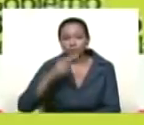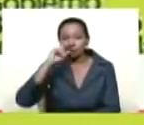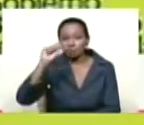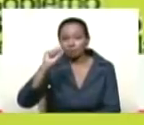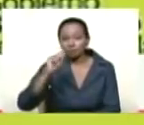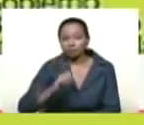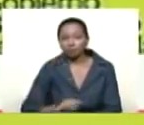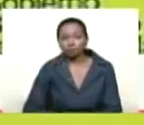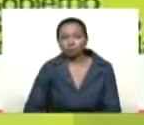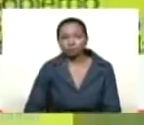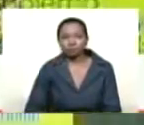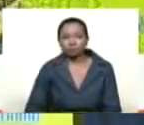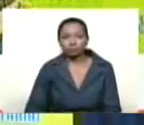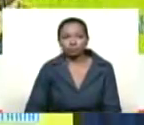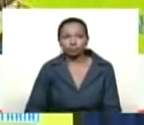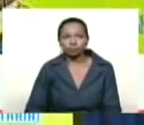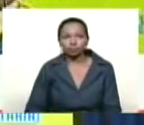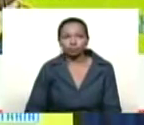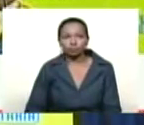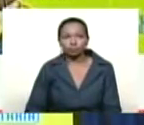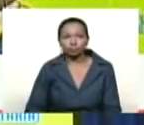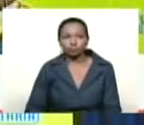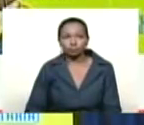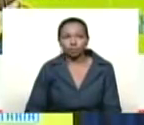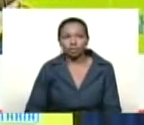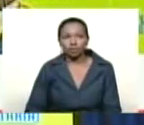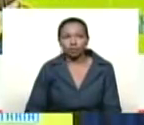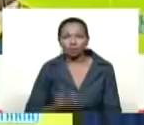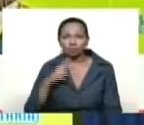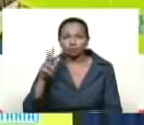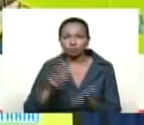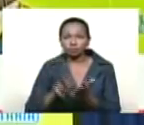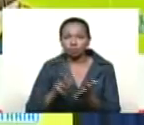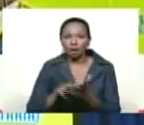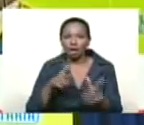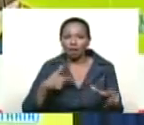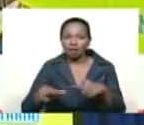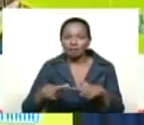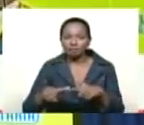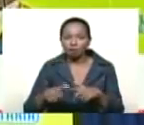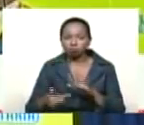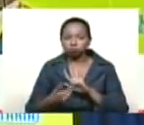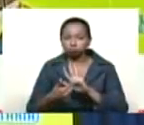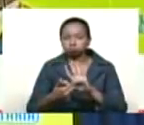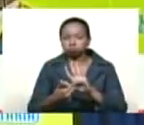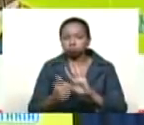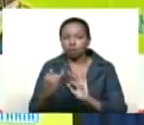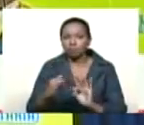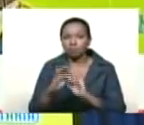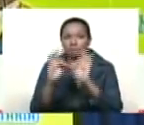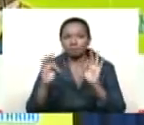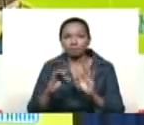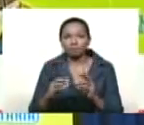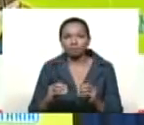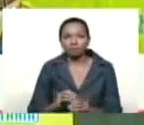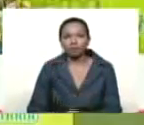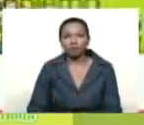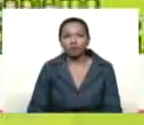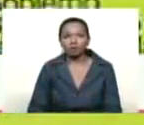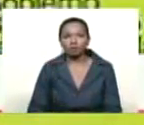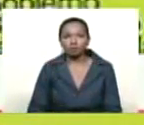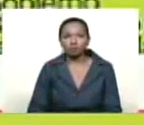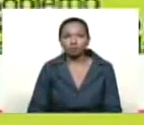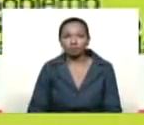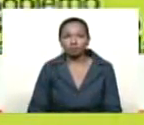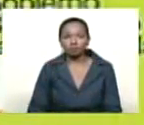Venezuela, Nicolás Maduro Moros, aprobar y anunciar la oferta